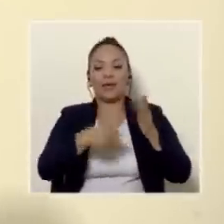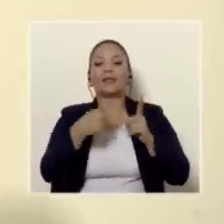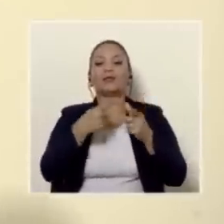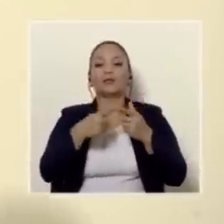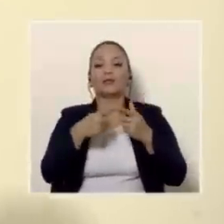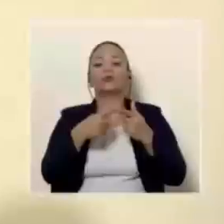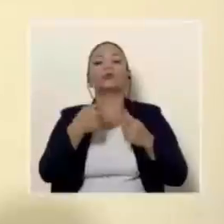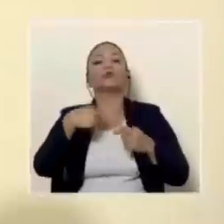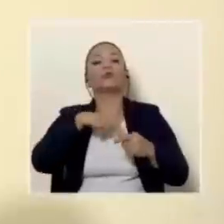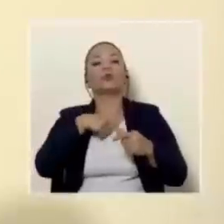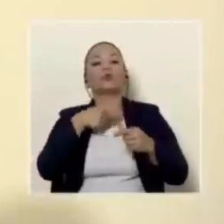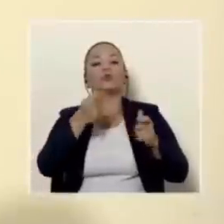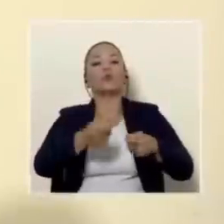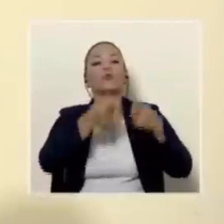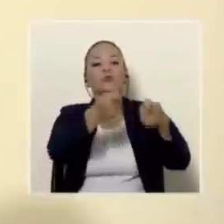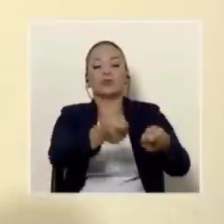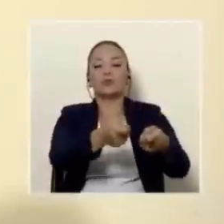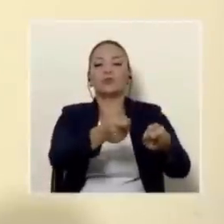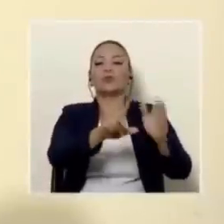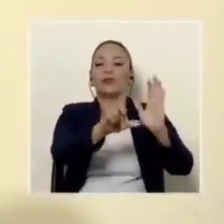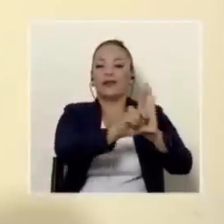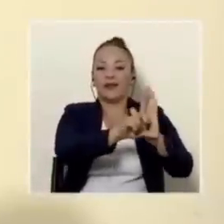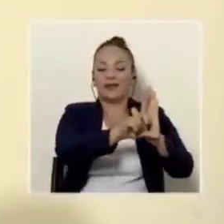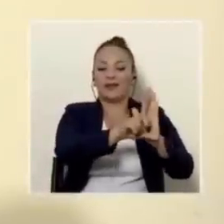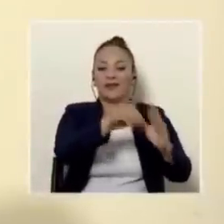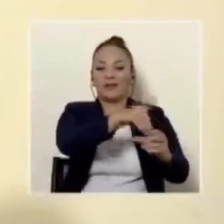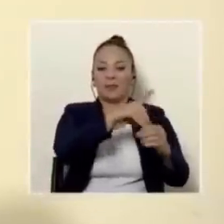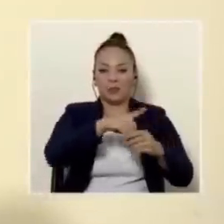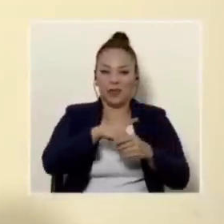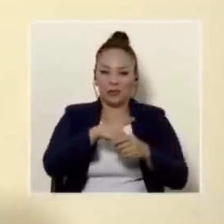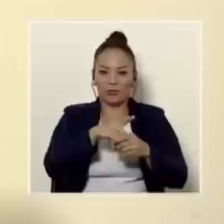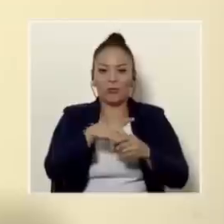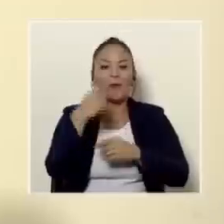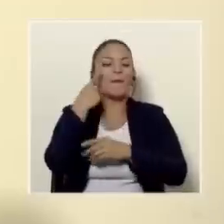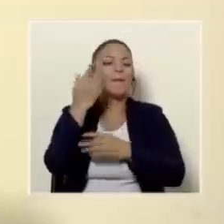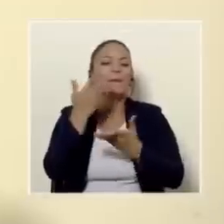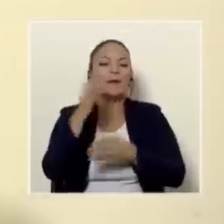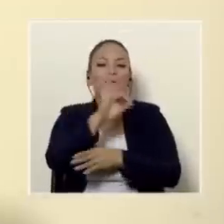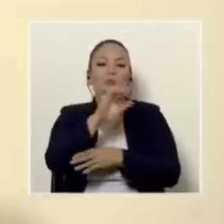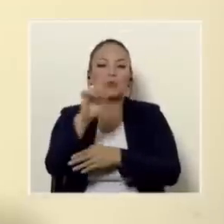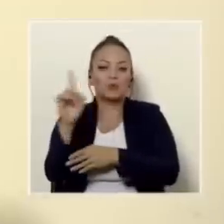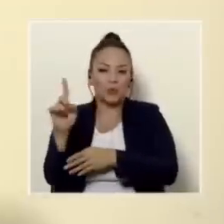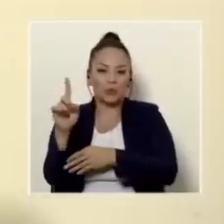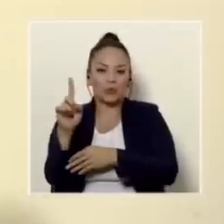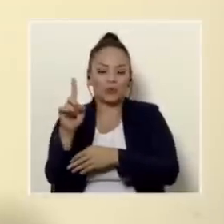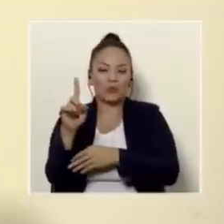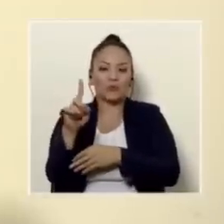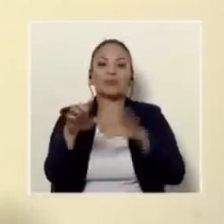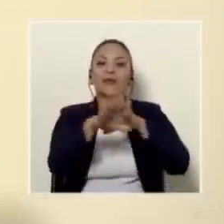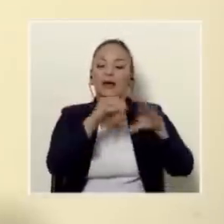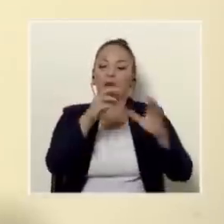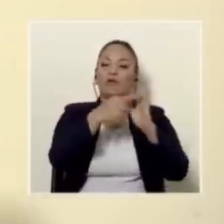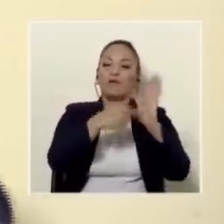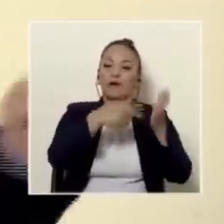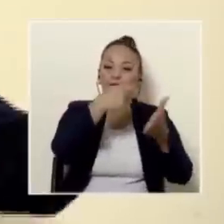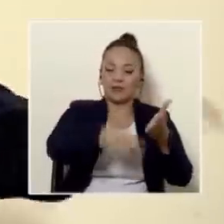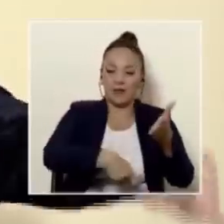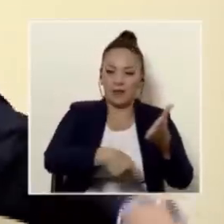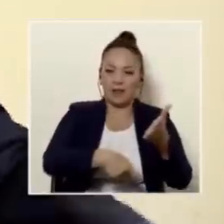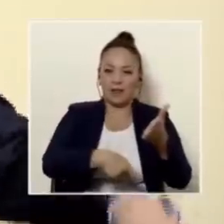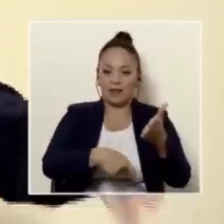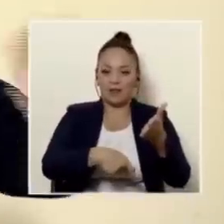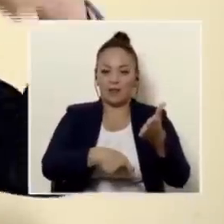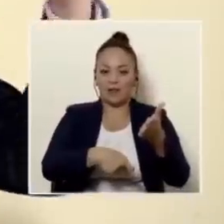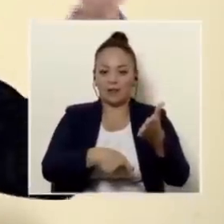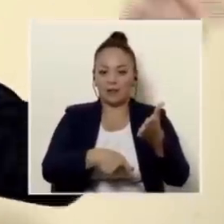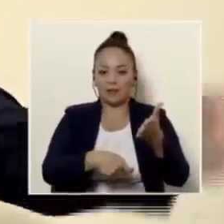propusimos una ley al Congreso para sacar el 911 de la regla fiscal, lo